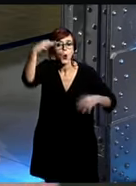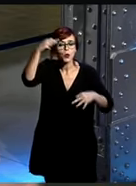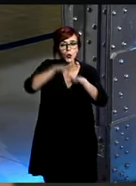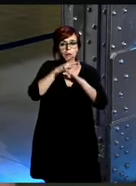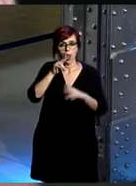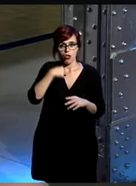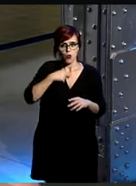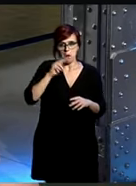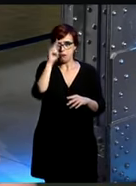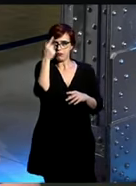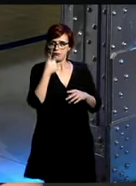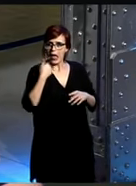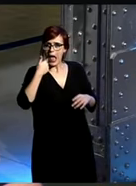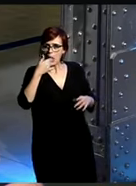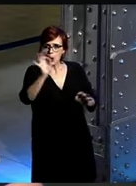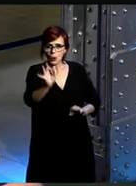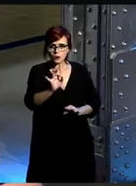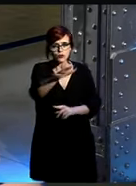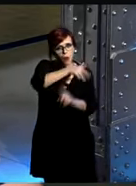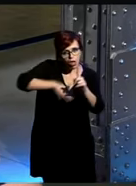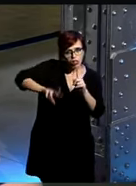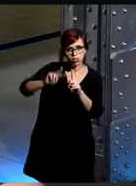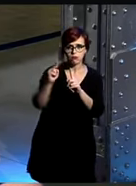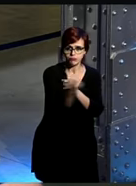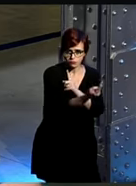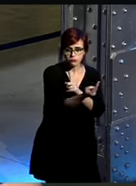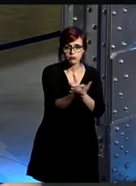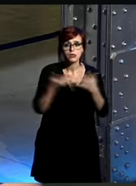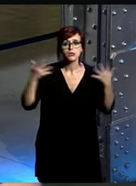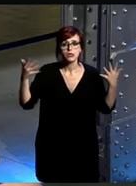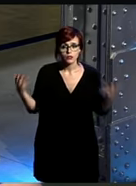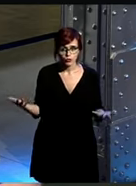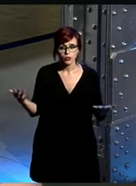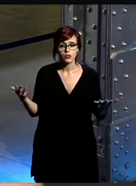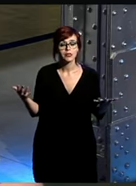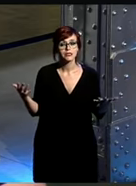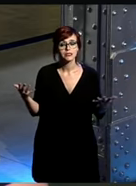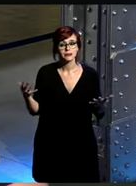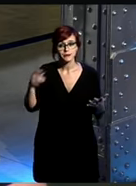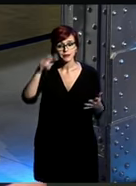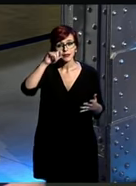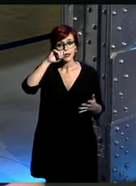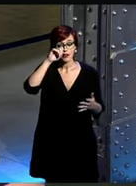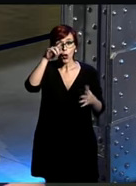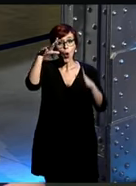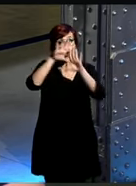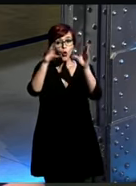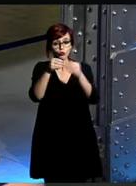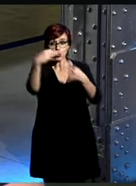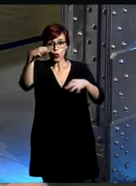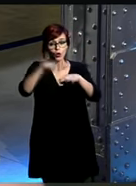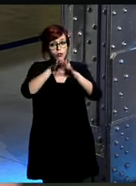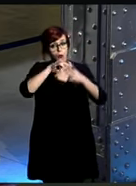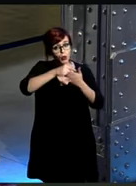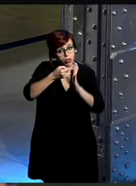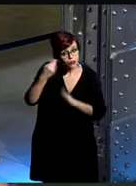en ellos mismos, sino se transformase lo que había alrededor. Por lo tanto, la única conclusión que puedo decir de Esto no es una clase